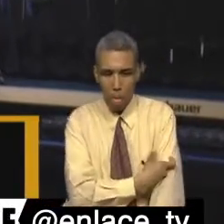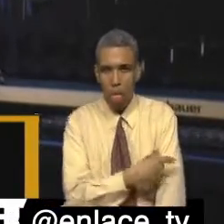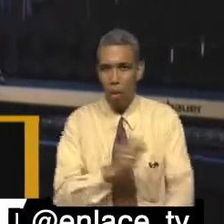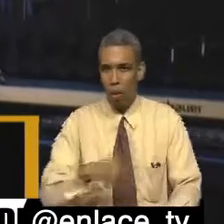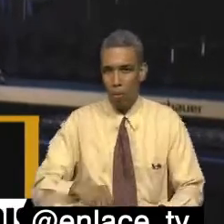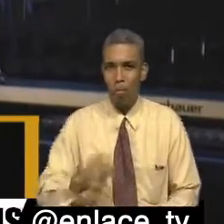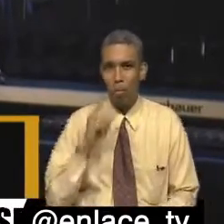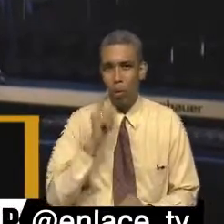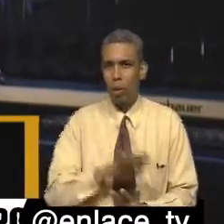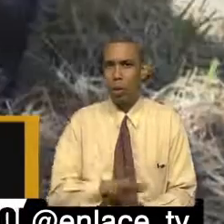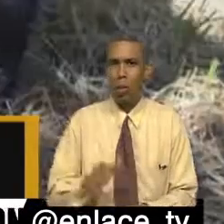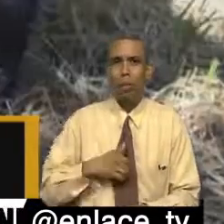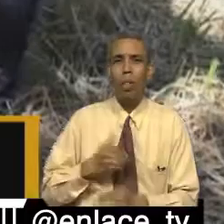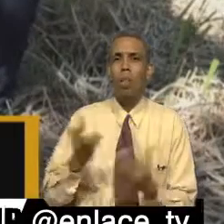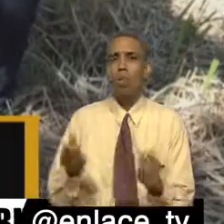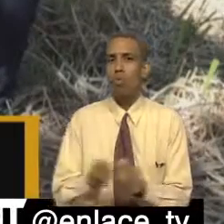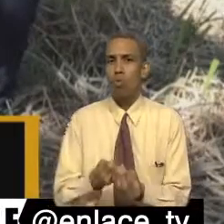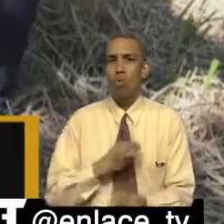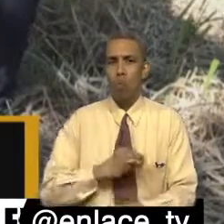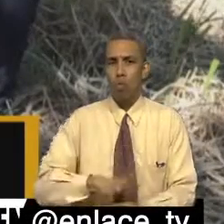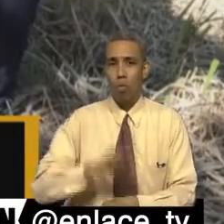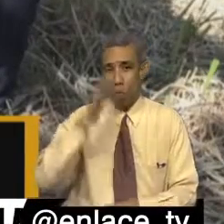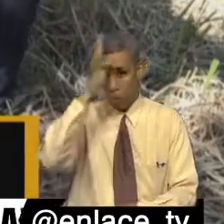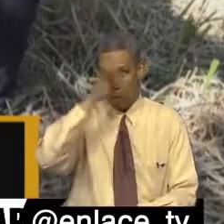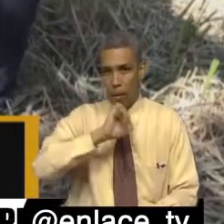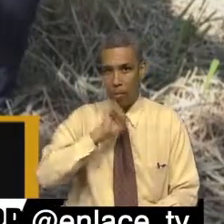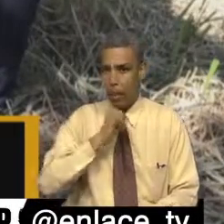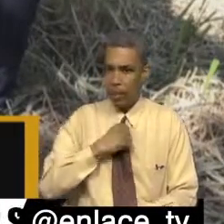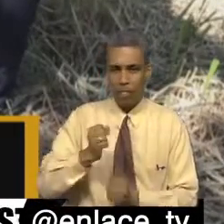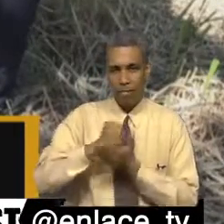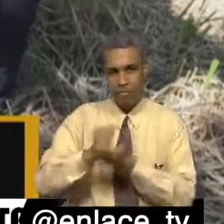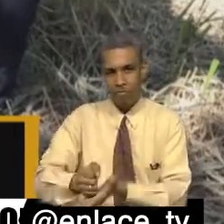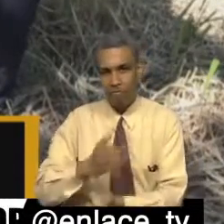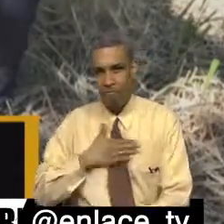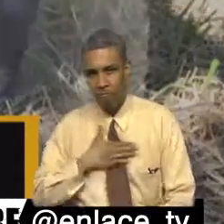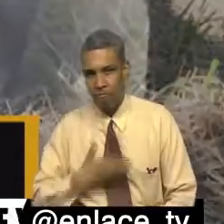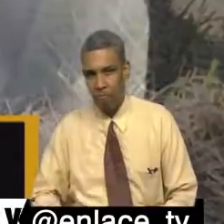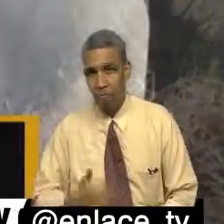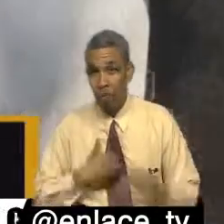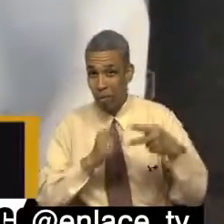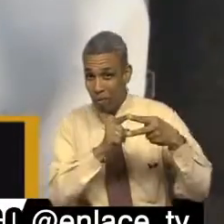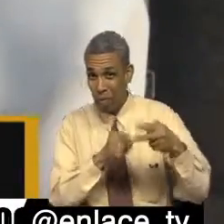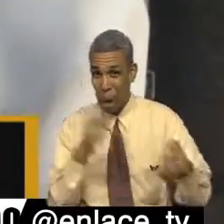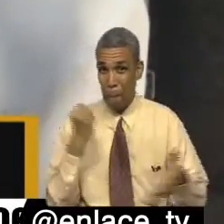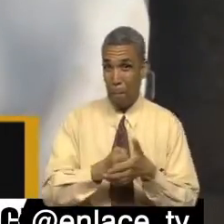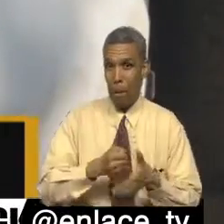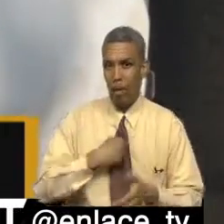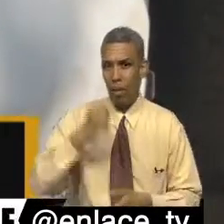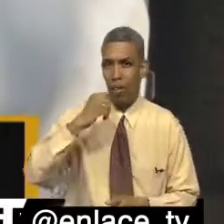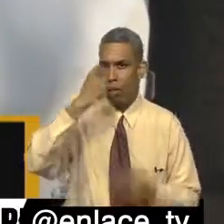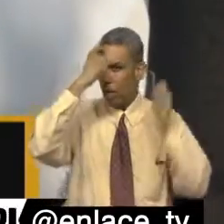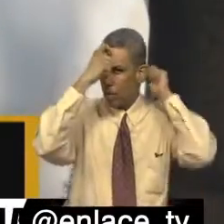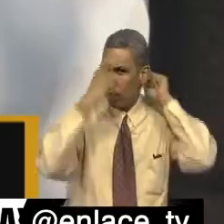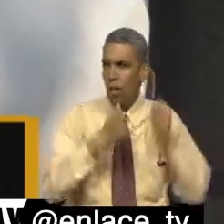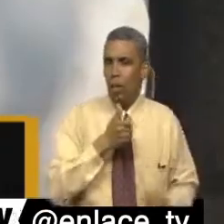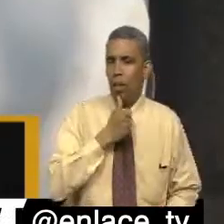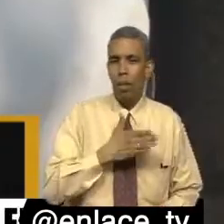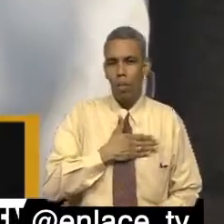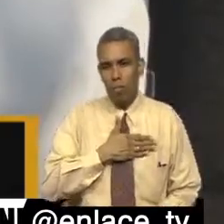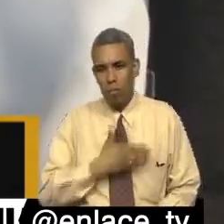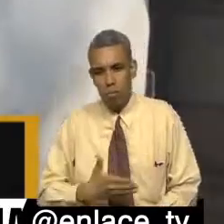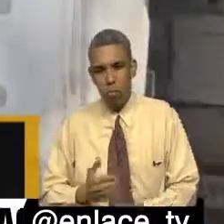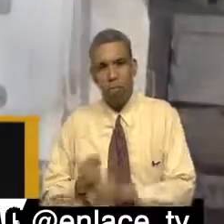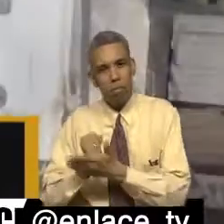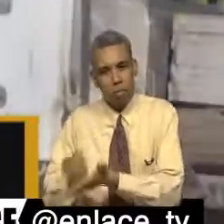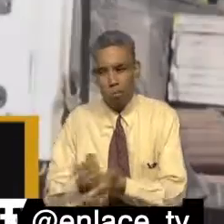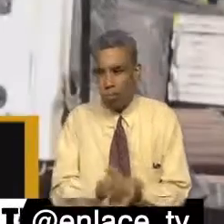Hospital Regional del Magdalena Medio. Los dos accidentes fueron atendidos de manera oportuna por bomberos voluntarios, donde nuevamente se reiteró a la comunidad de